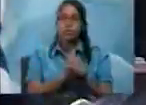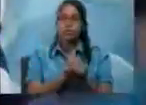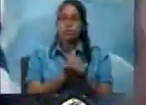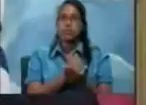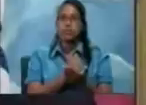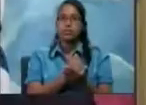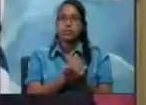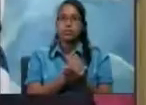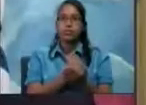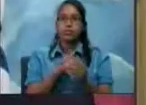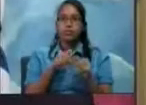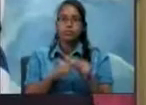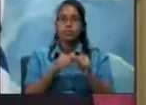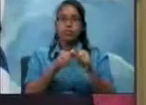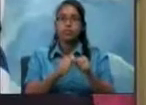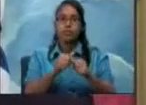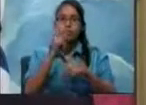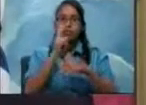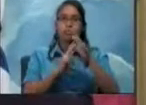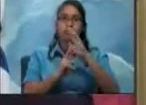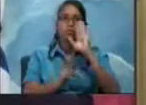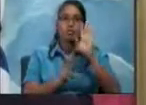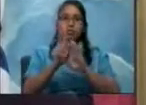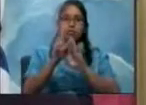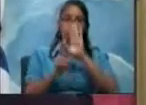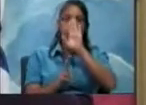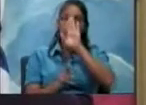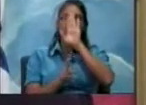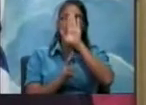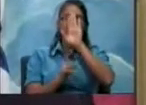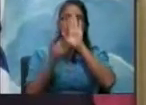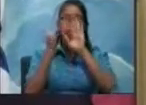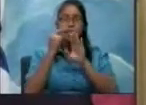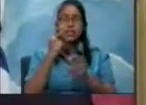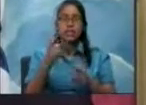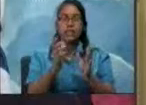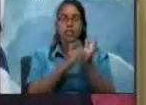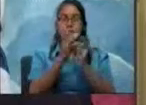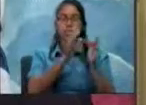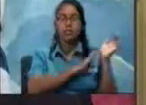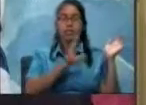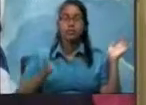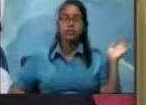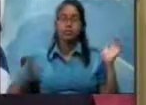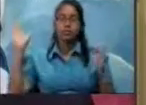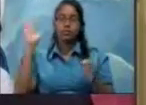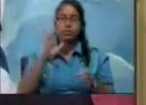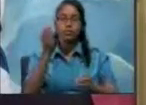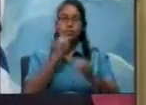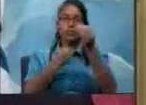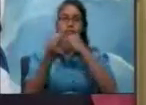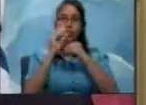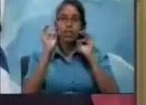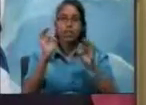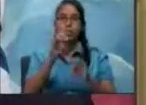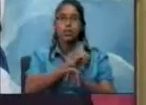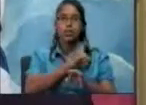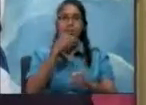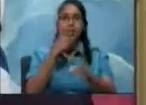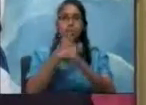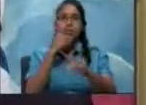jesucristo continuamos en el verso 12 dice y les dijo Jesús Venid comed Y ninguno de los